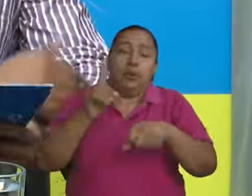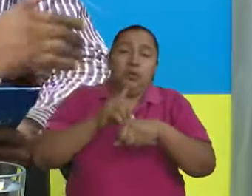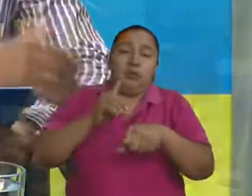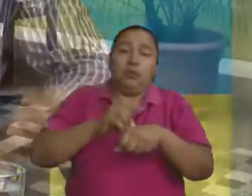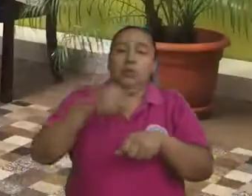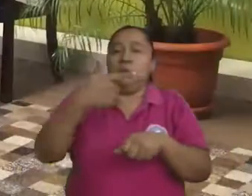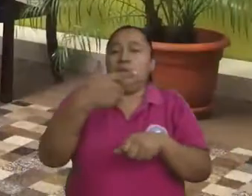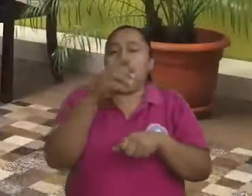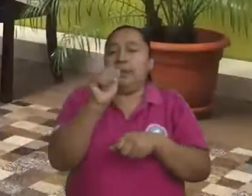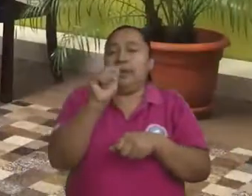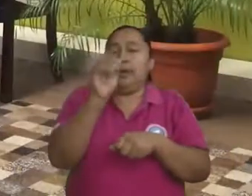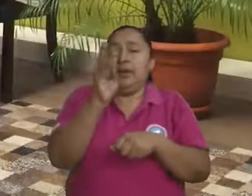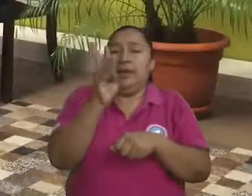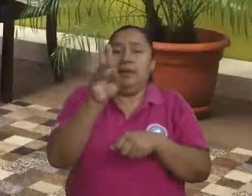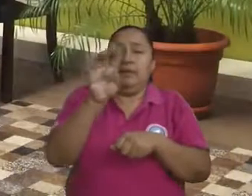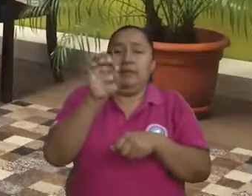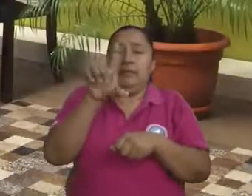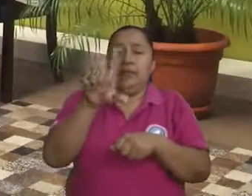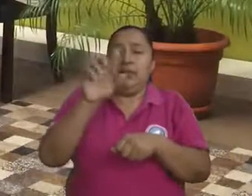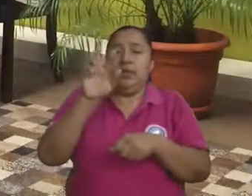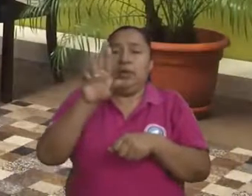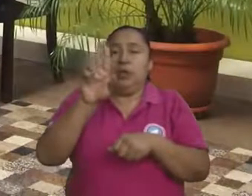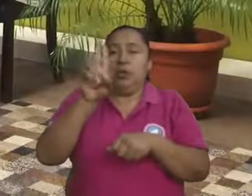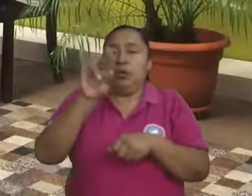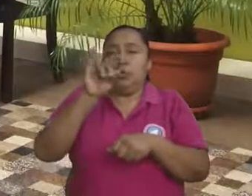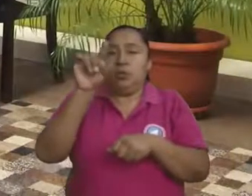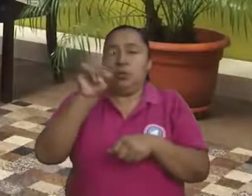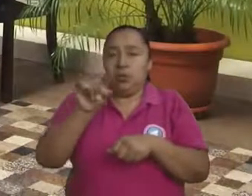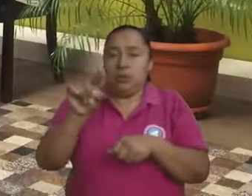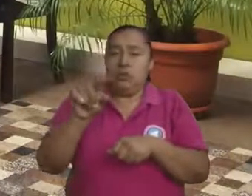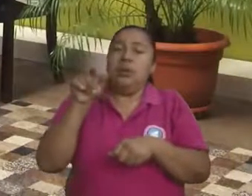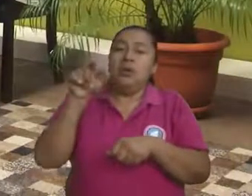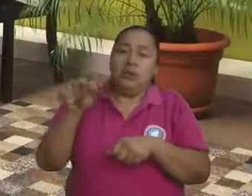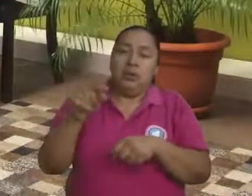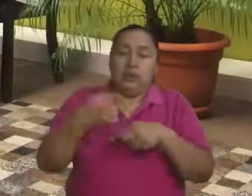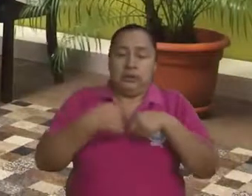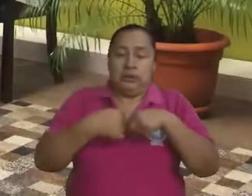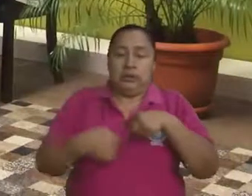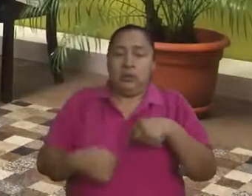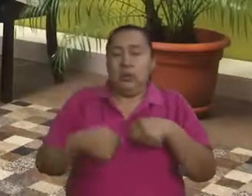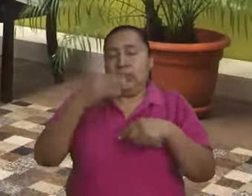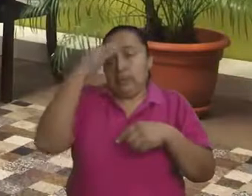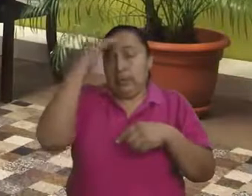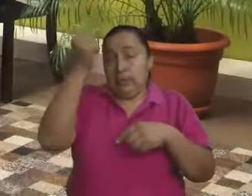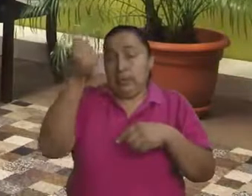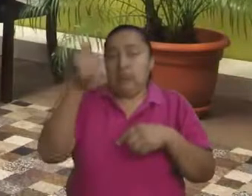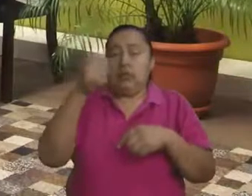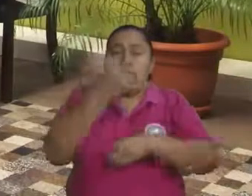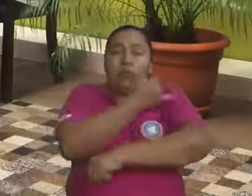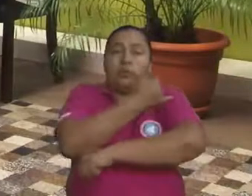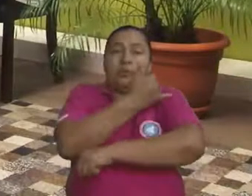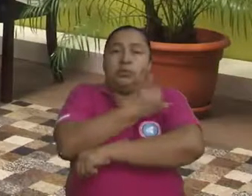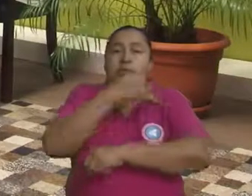Ruiz, quien es médico general, cirujano general del Hospital Manolo Morales. Así